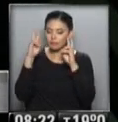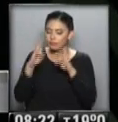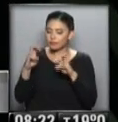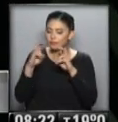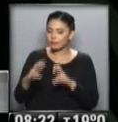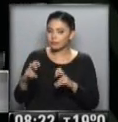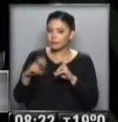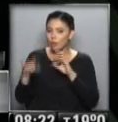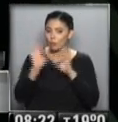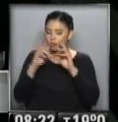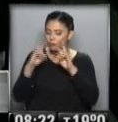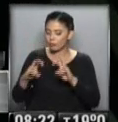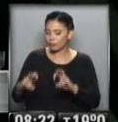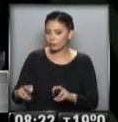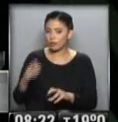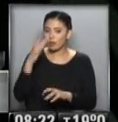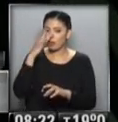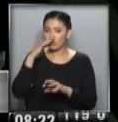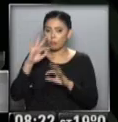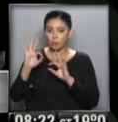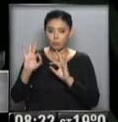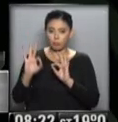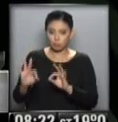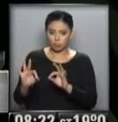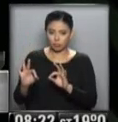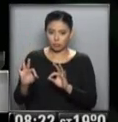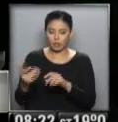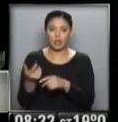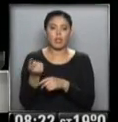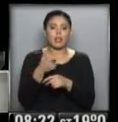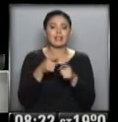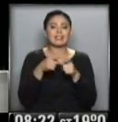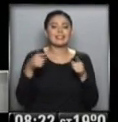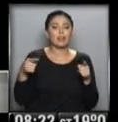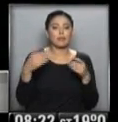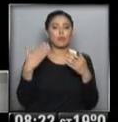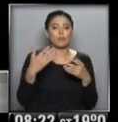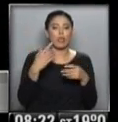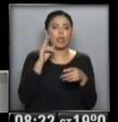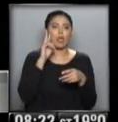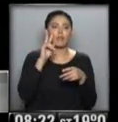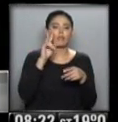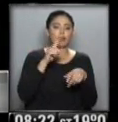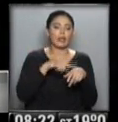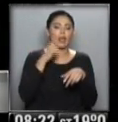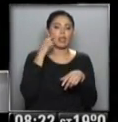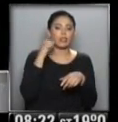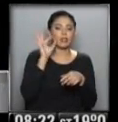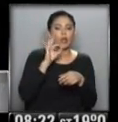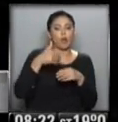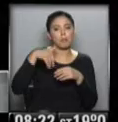evalúa su proyecto y el comité le asigna un periodo de observación que puede ser de algunos días o